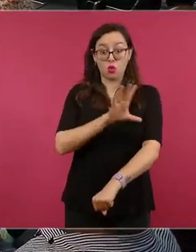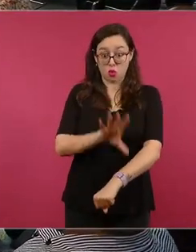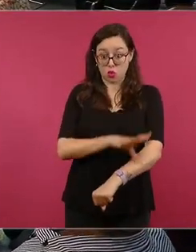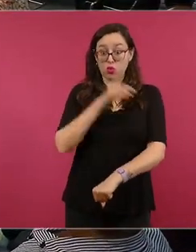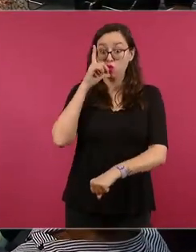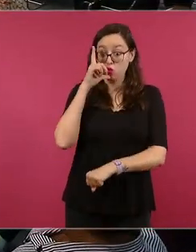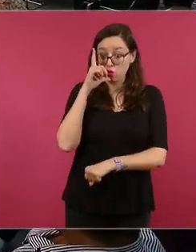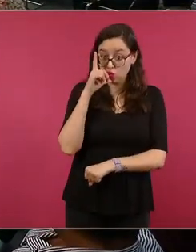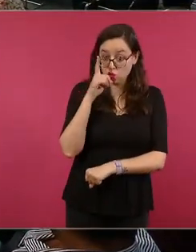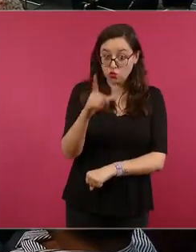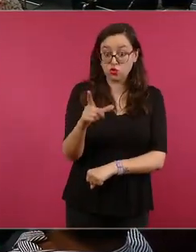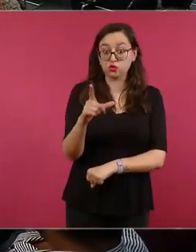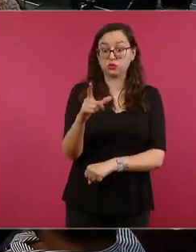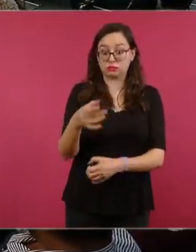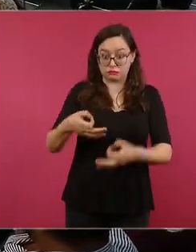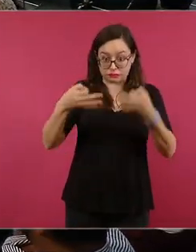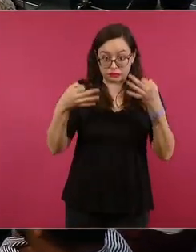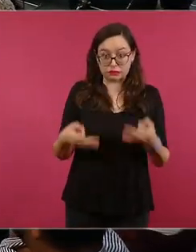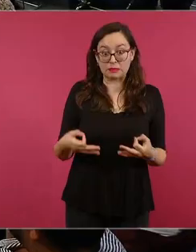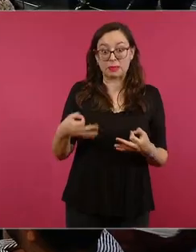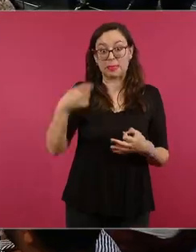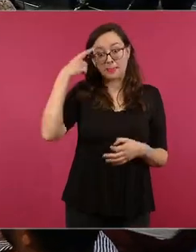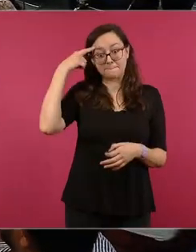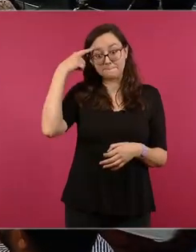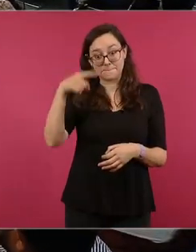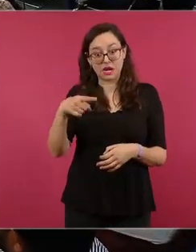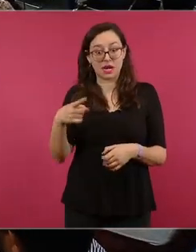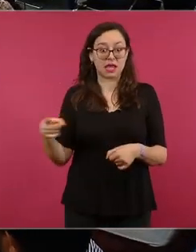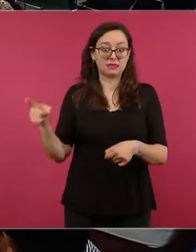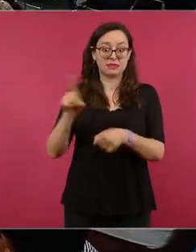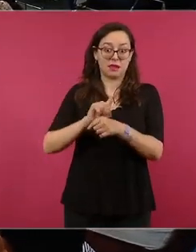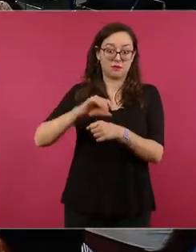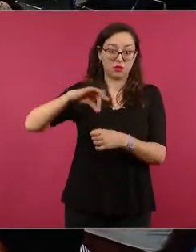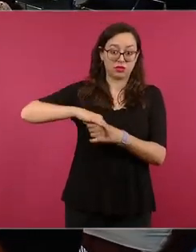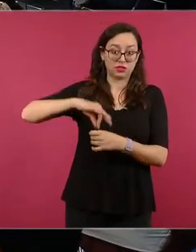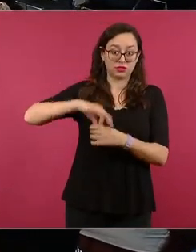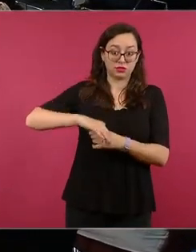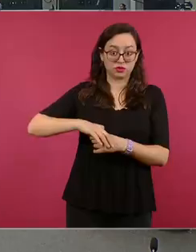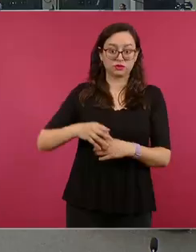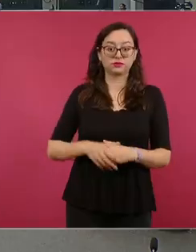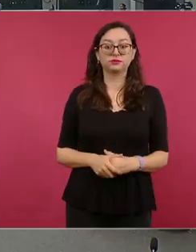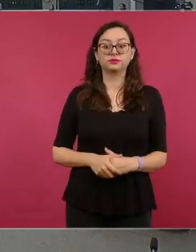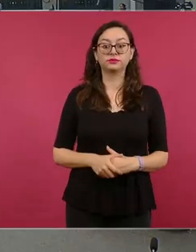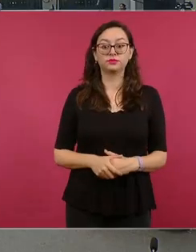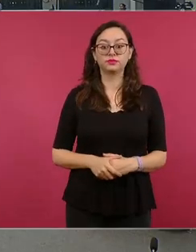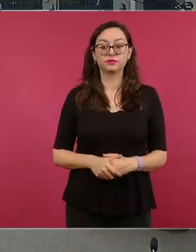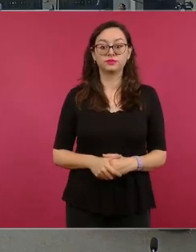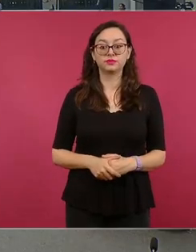para el INE en el día de la jornada electoral. Ya le diría yo